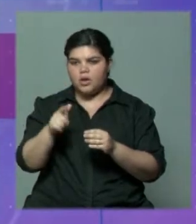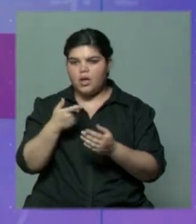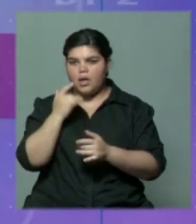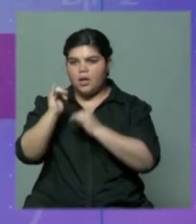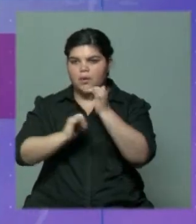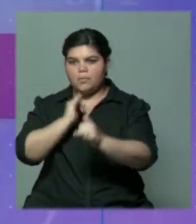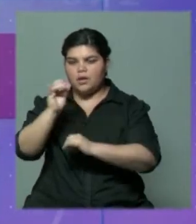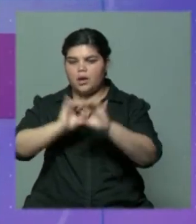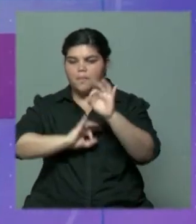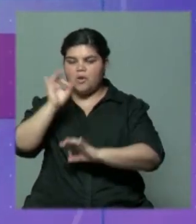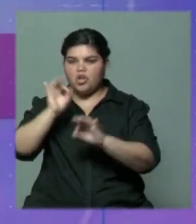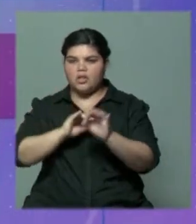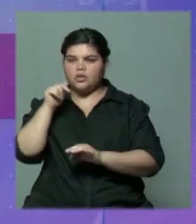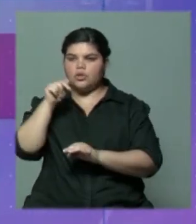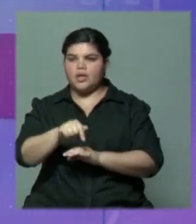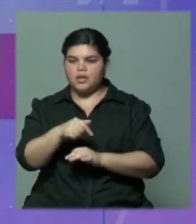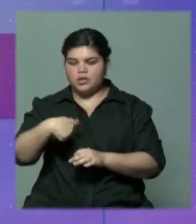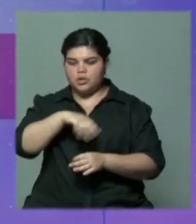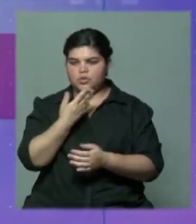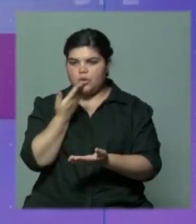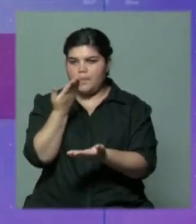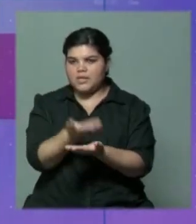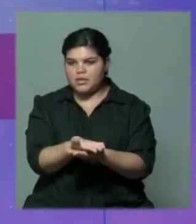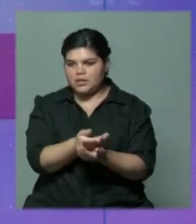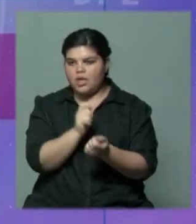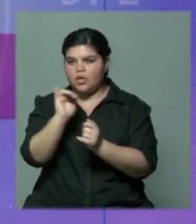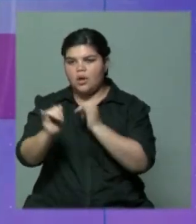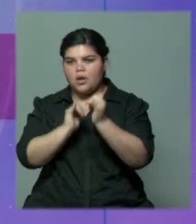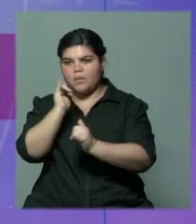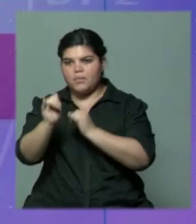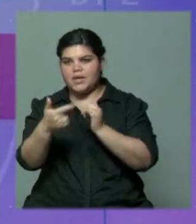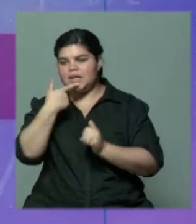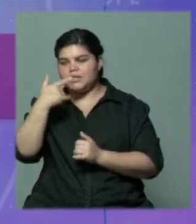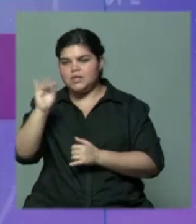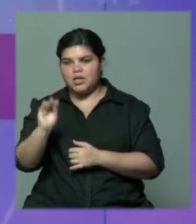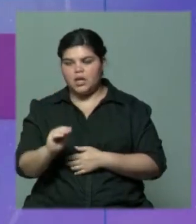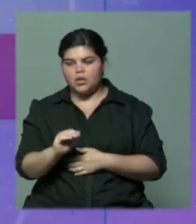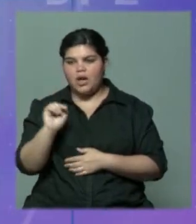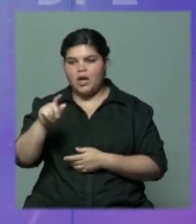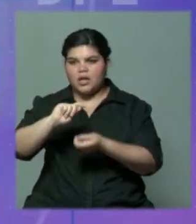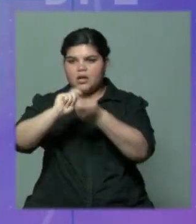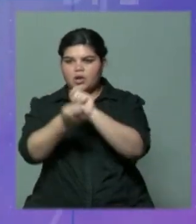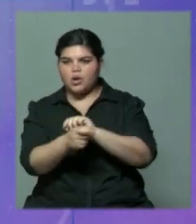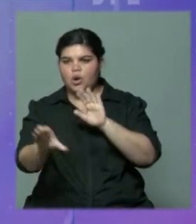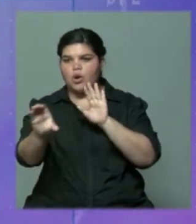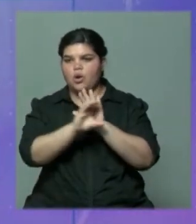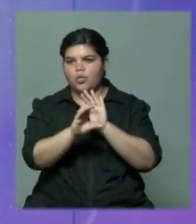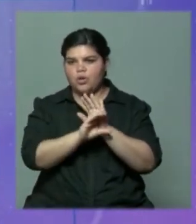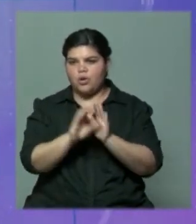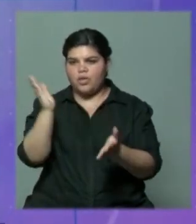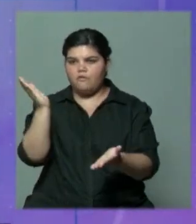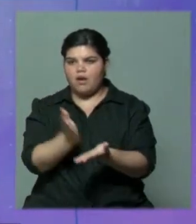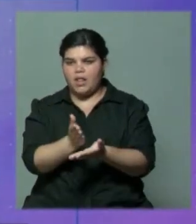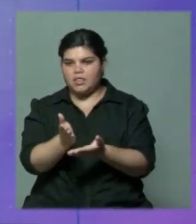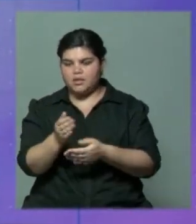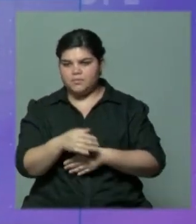del proyecto que hemos presentado ya en el Senado, que hace una modificación del Código de Faltas. Bueno,